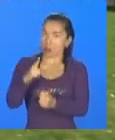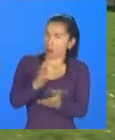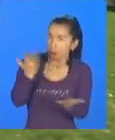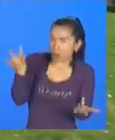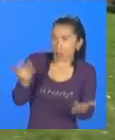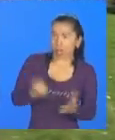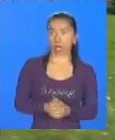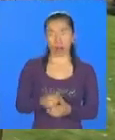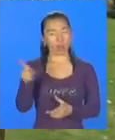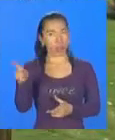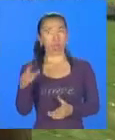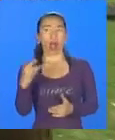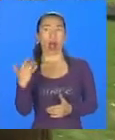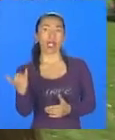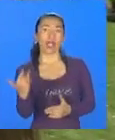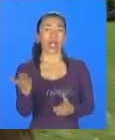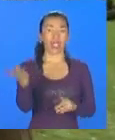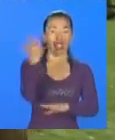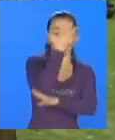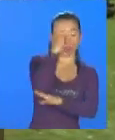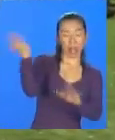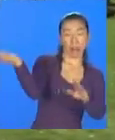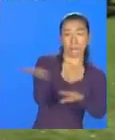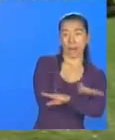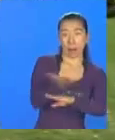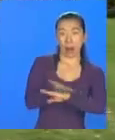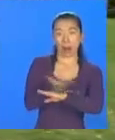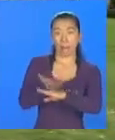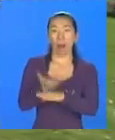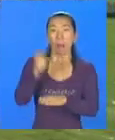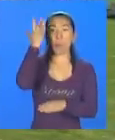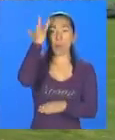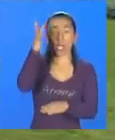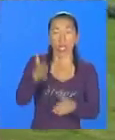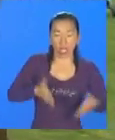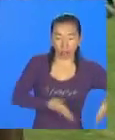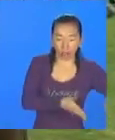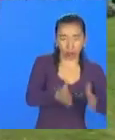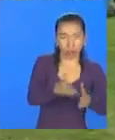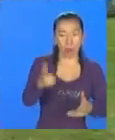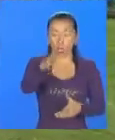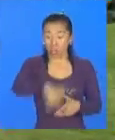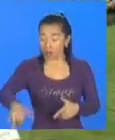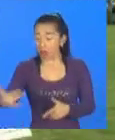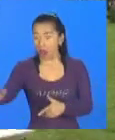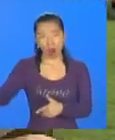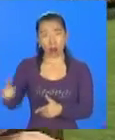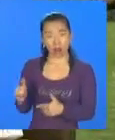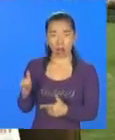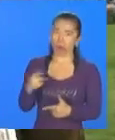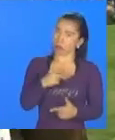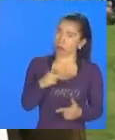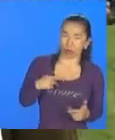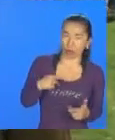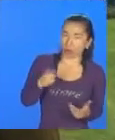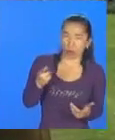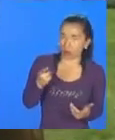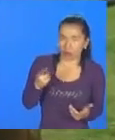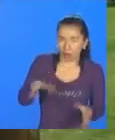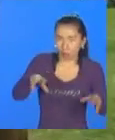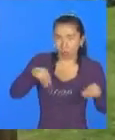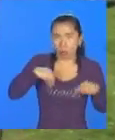tumbar los árboles para construir ahí su vía de acceso porque acá la vía de sesión se les acabó. Entonces, para nosotros es absolutamente irregular que les den un permiso para que tumben